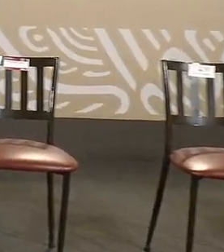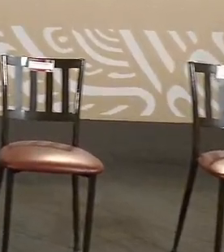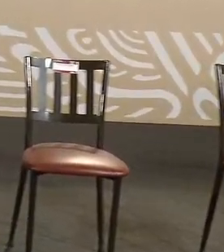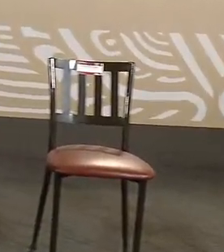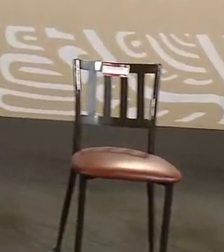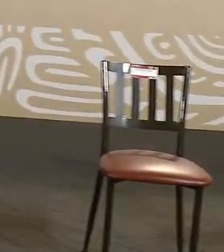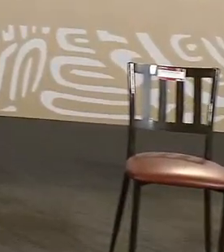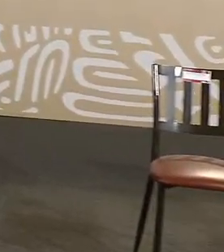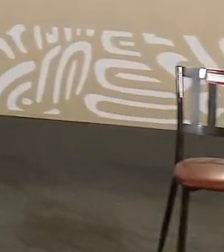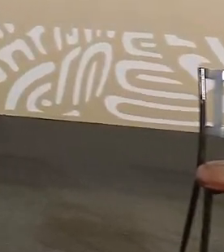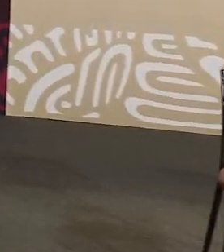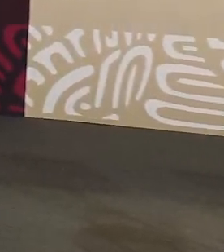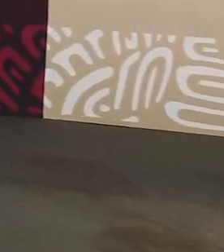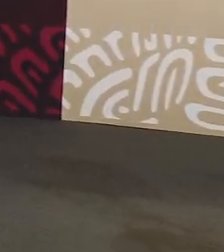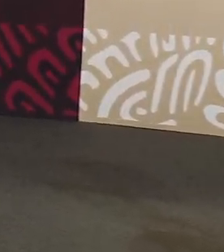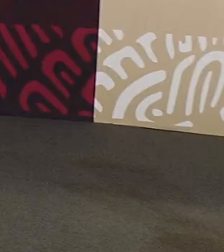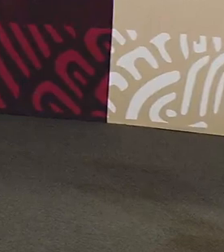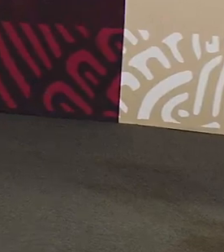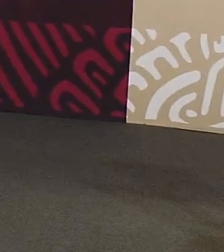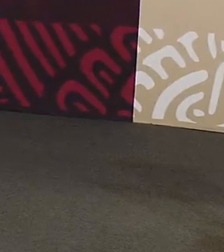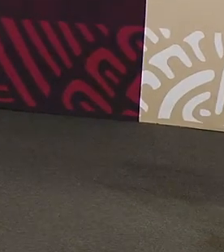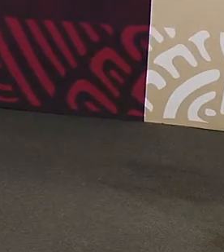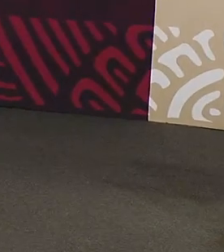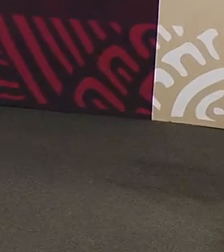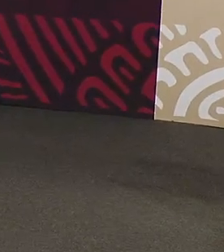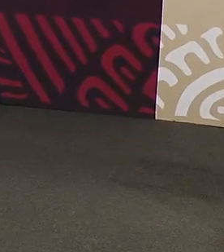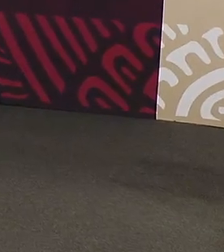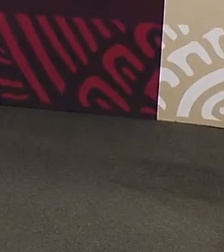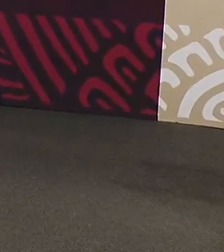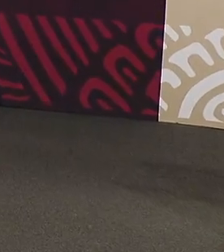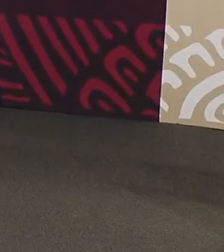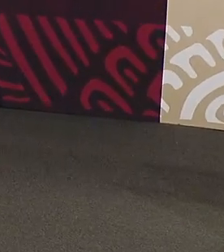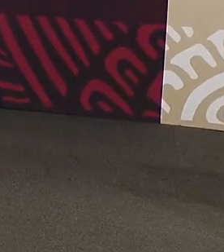Feliz año y ánimo.